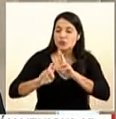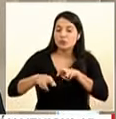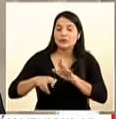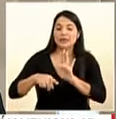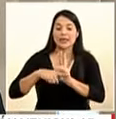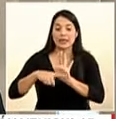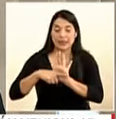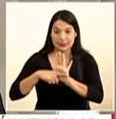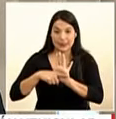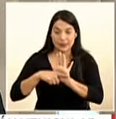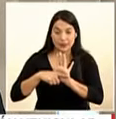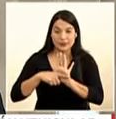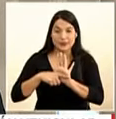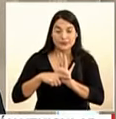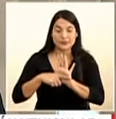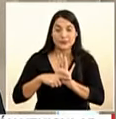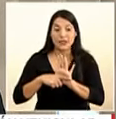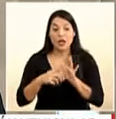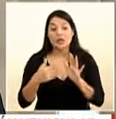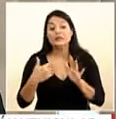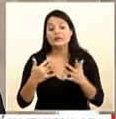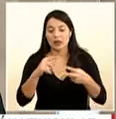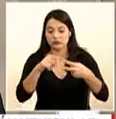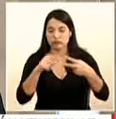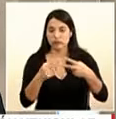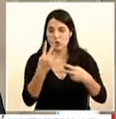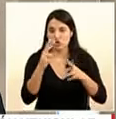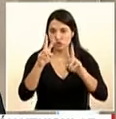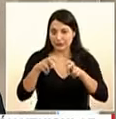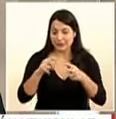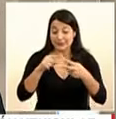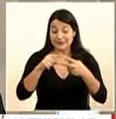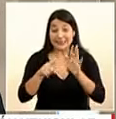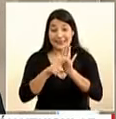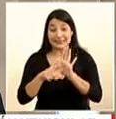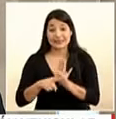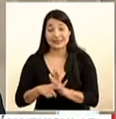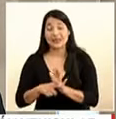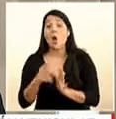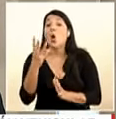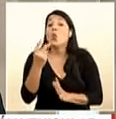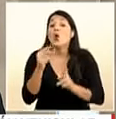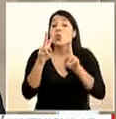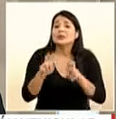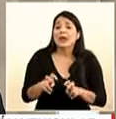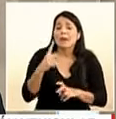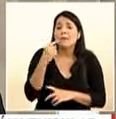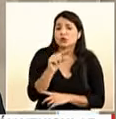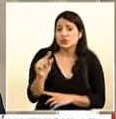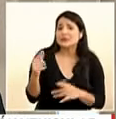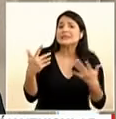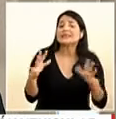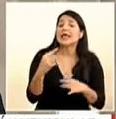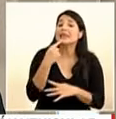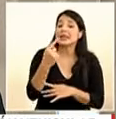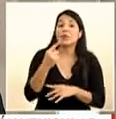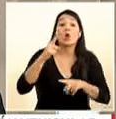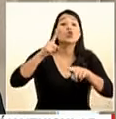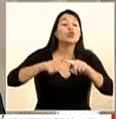fue en diferencia de 24 horas indican que ya no hay transmisión del virus cuantas pruebas por semana ya lo hemos indicado en realidad eso va a depender mucho